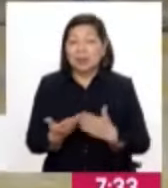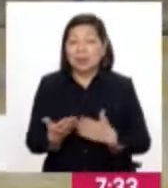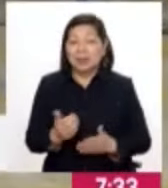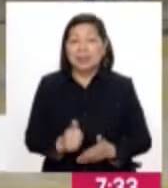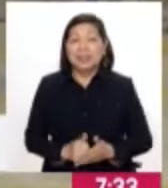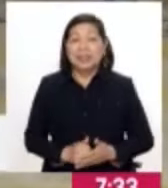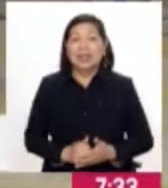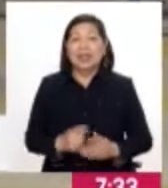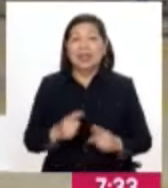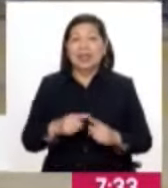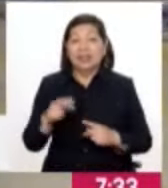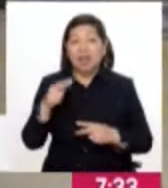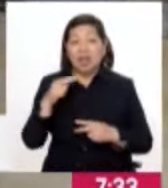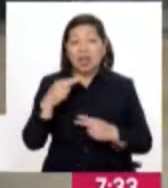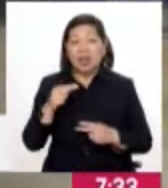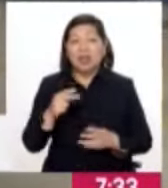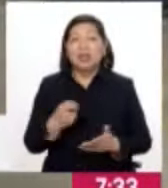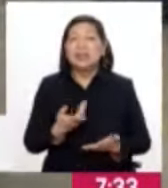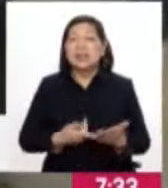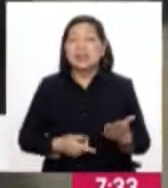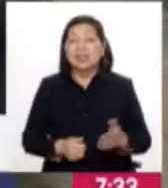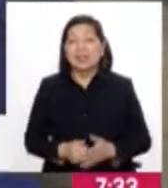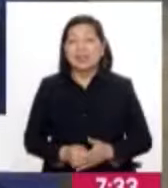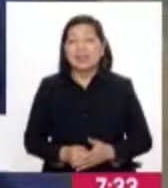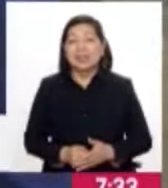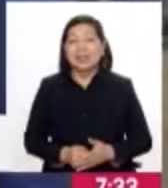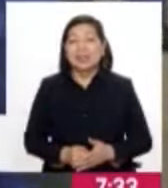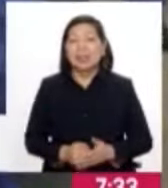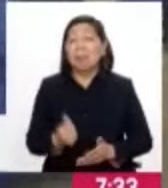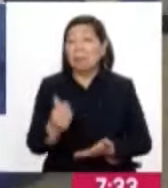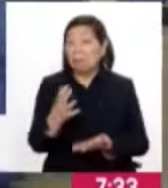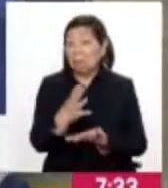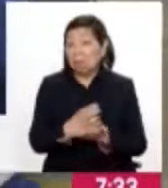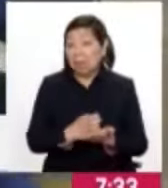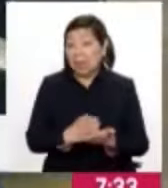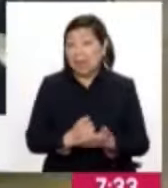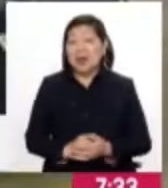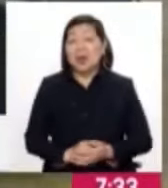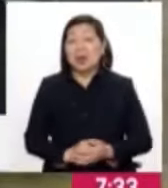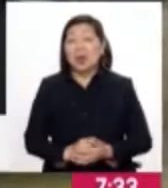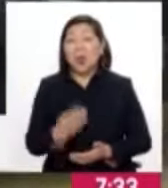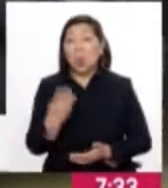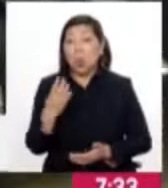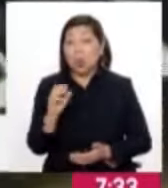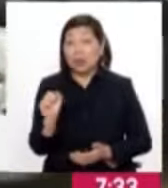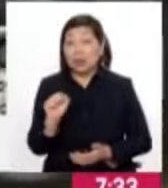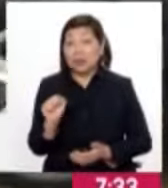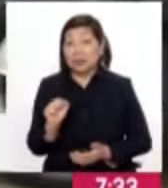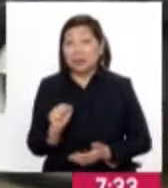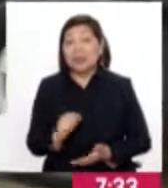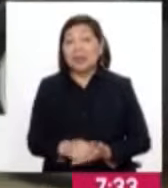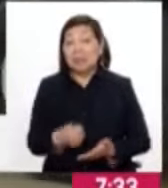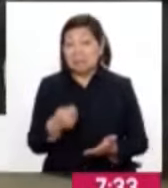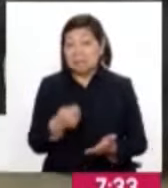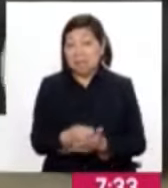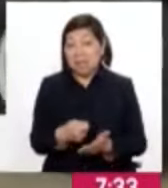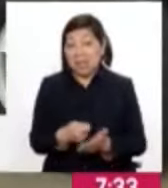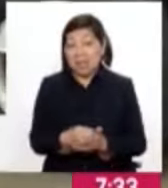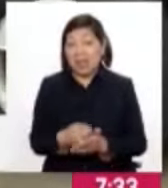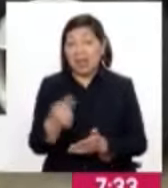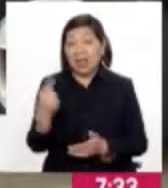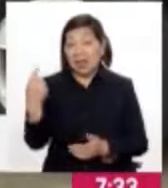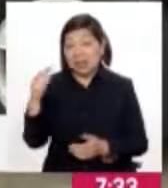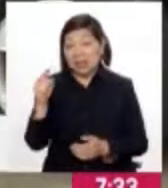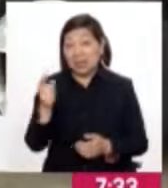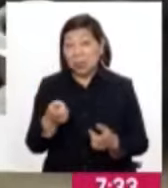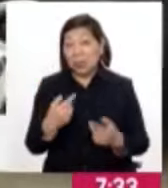días, bienvenido a TV Perú Noticias. Coméntenos, por favor, un descuento, tengo entendido, 40 soles es lo que tendrían que pagar los